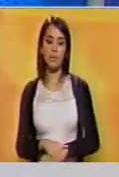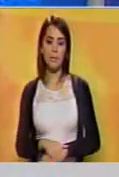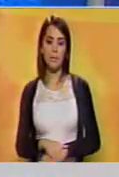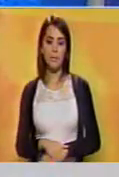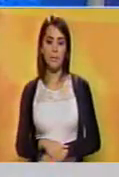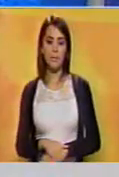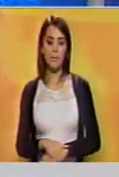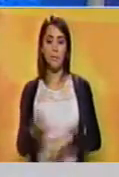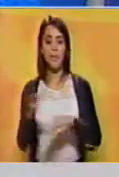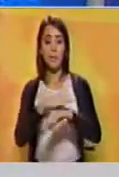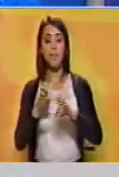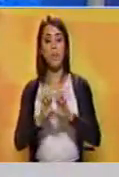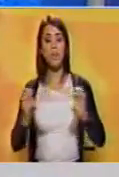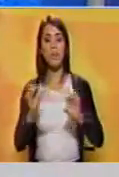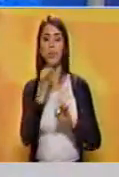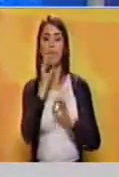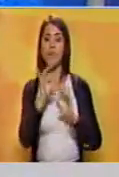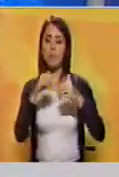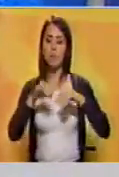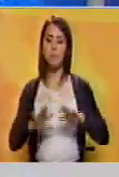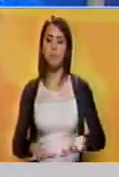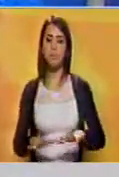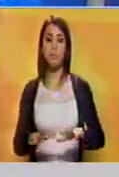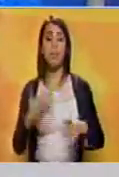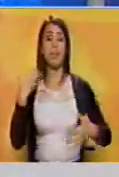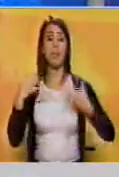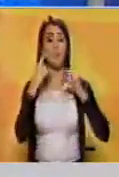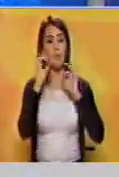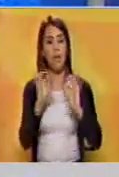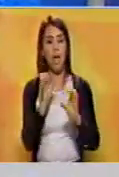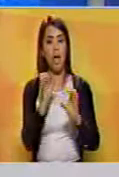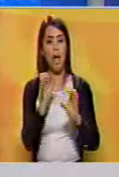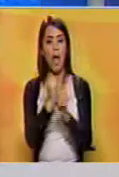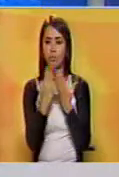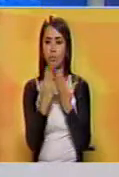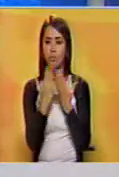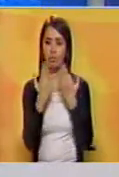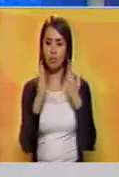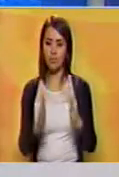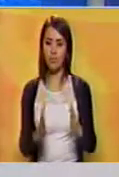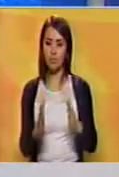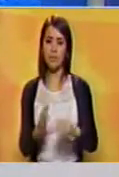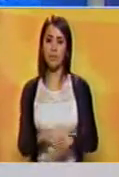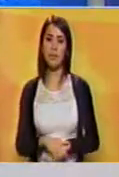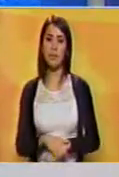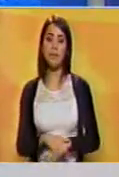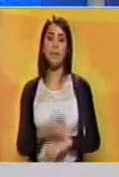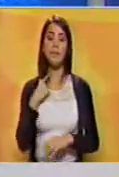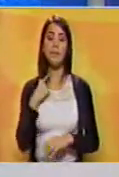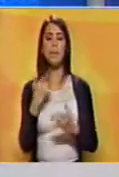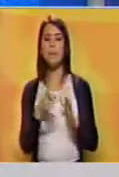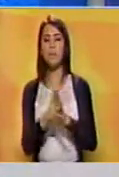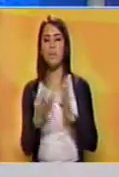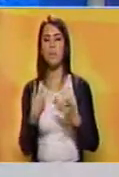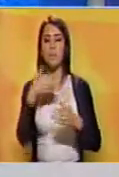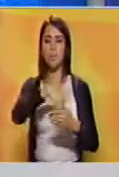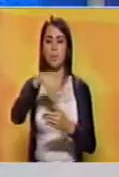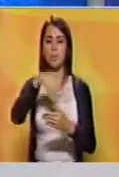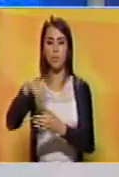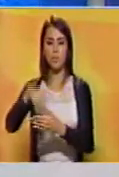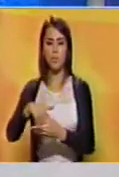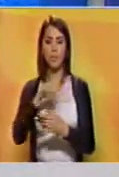el ministerio de educación anunció la suspensión de actividades escolares motivados todo el cronograma electoral correspondiente a los venideros comicios